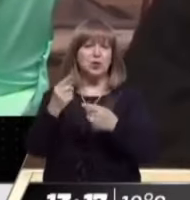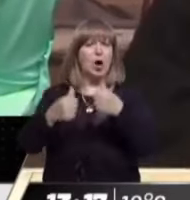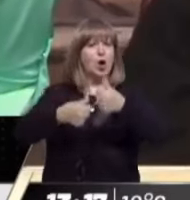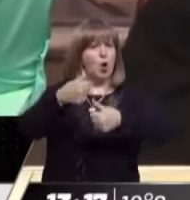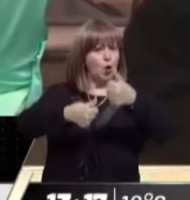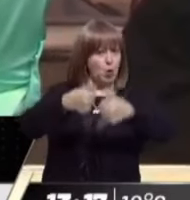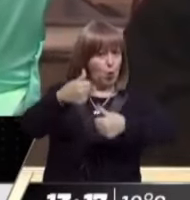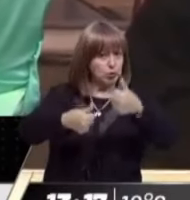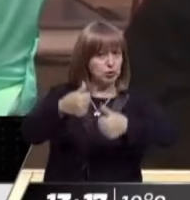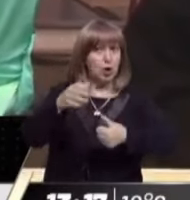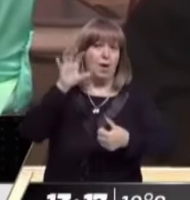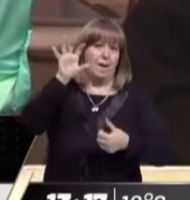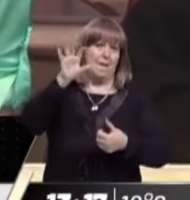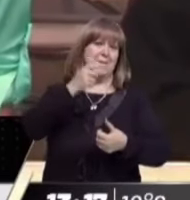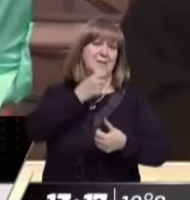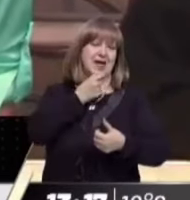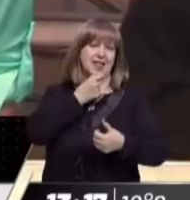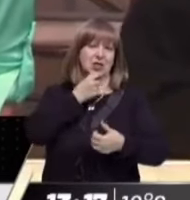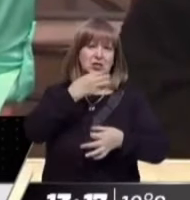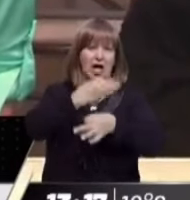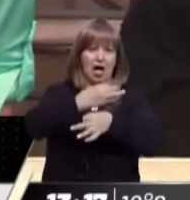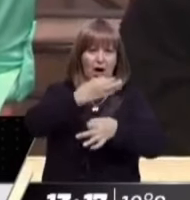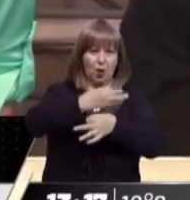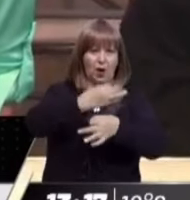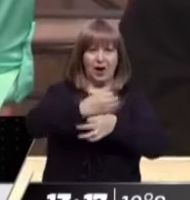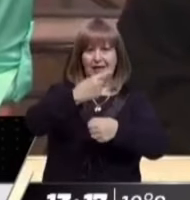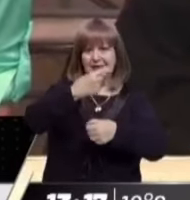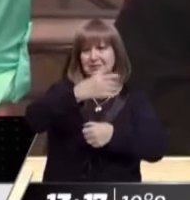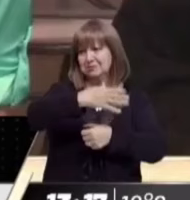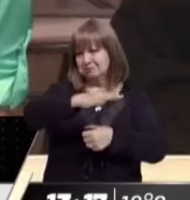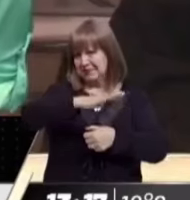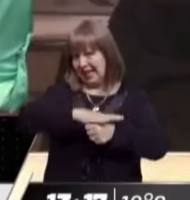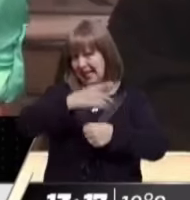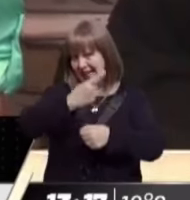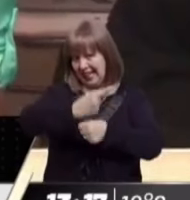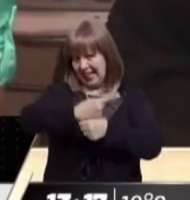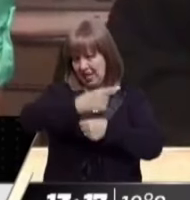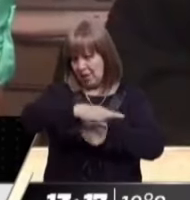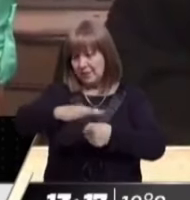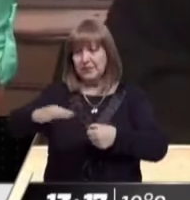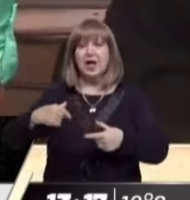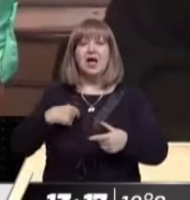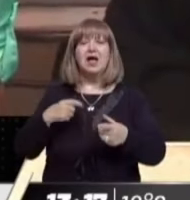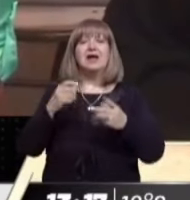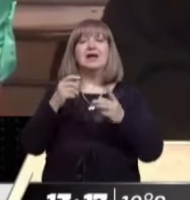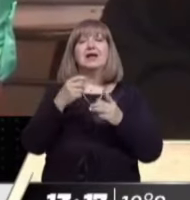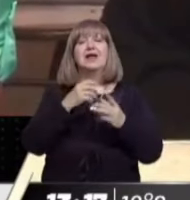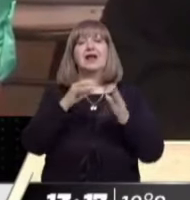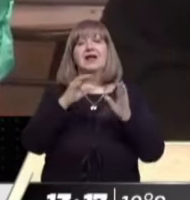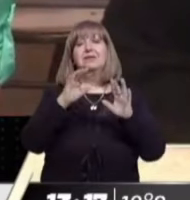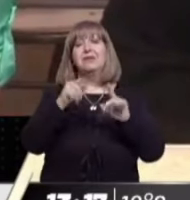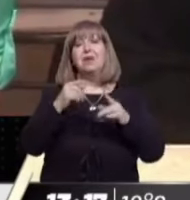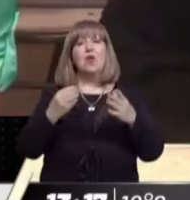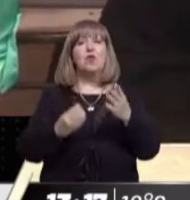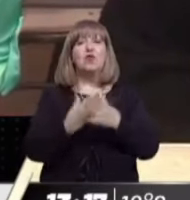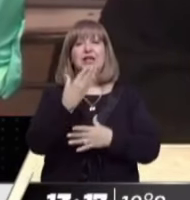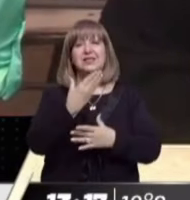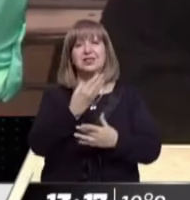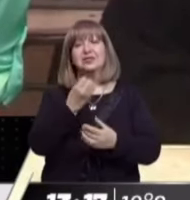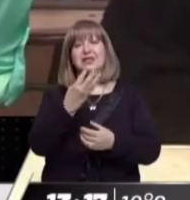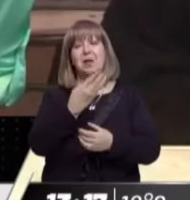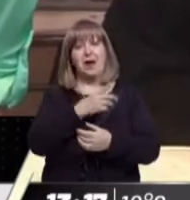fue un concurso provincial con todas las escuelas de la provincia, donde los chicos tenían que inscribirse en una plataforma de la Fundación Leer y